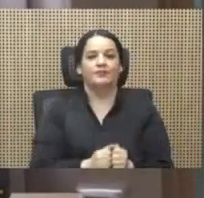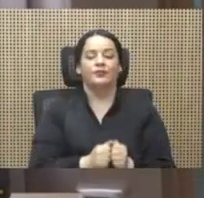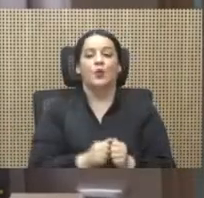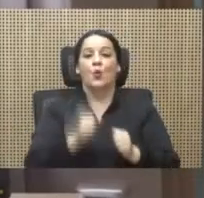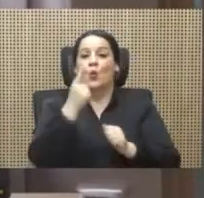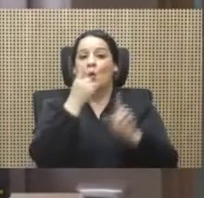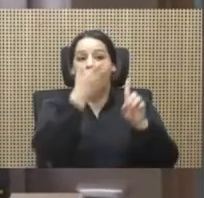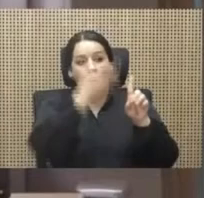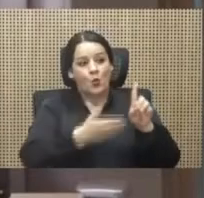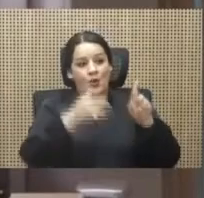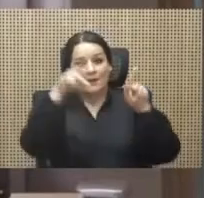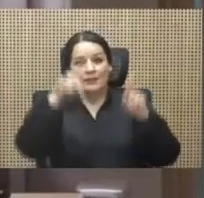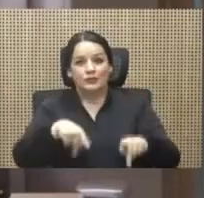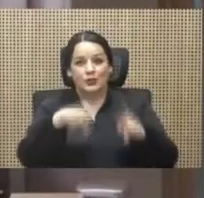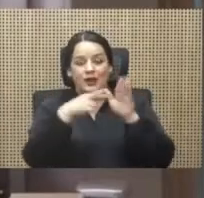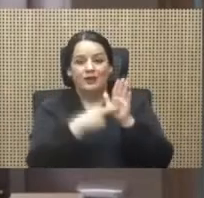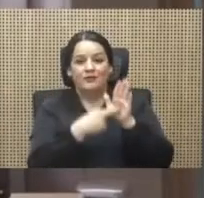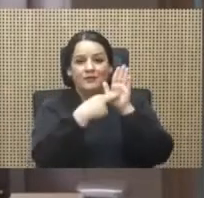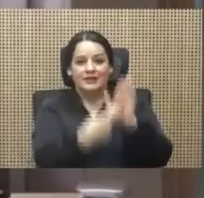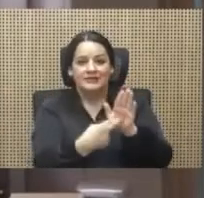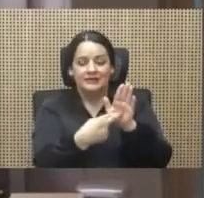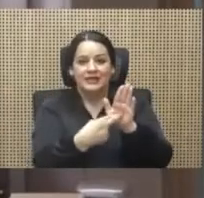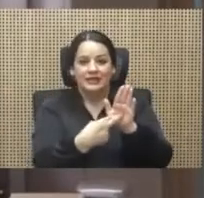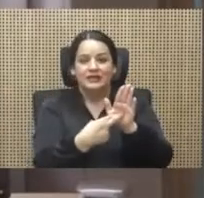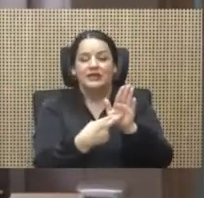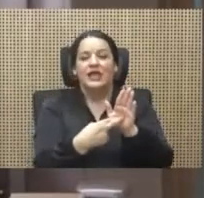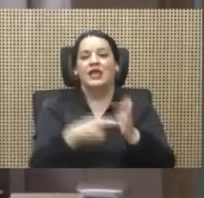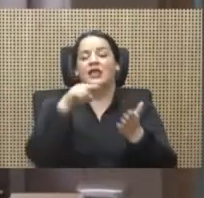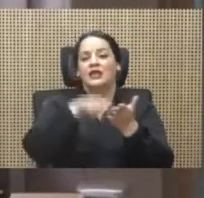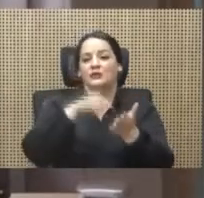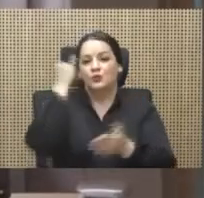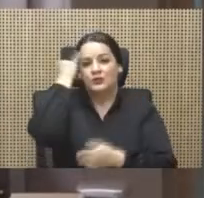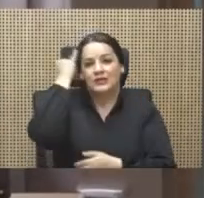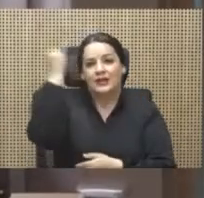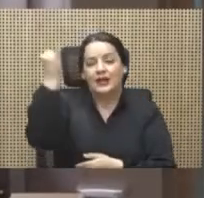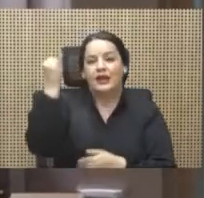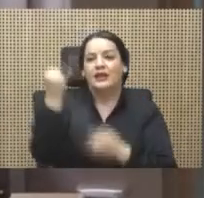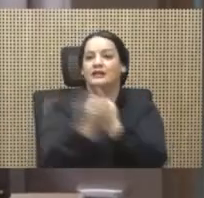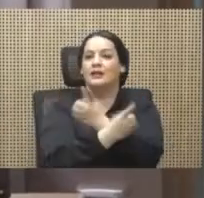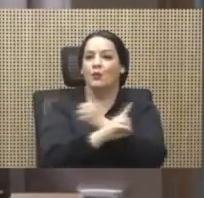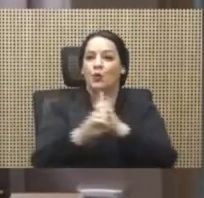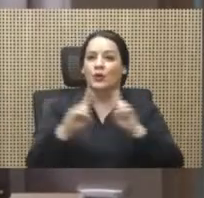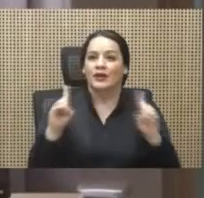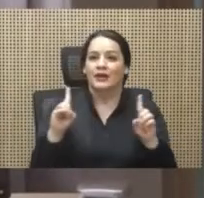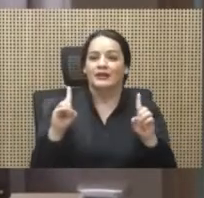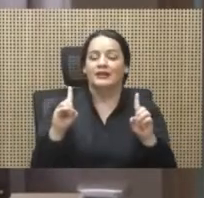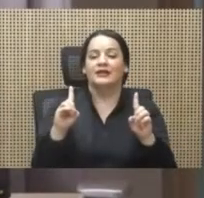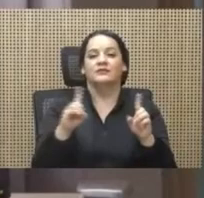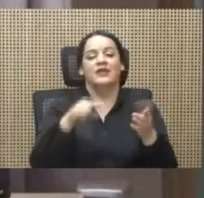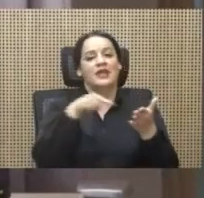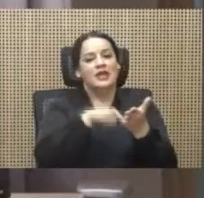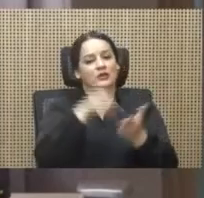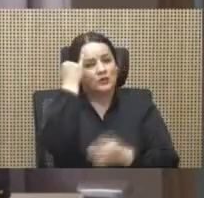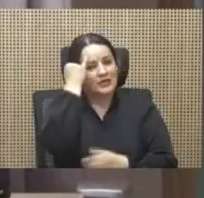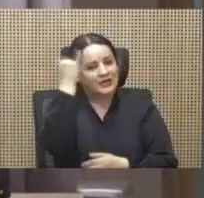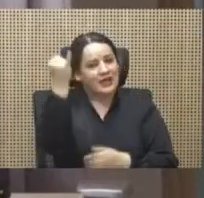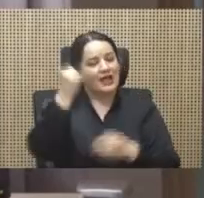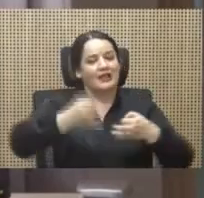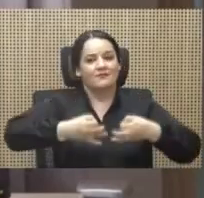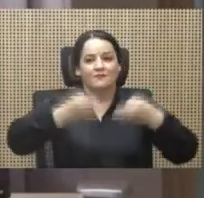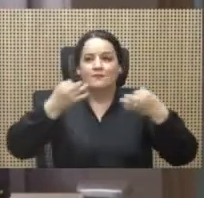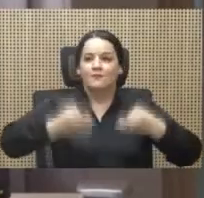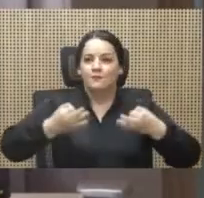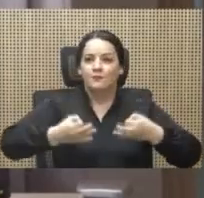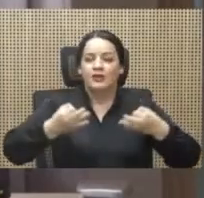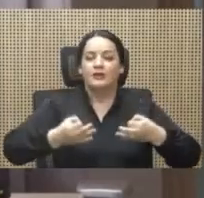precisamente esos ideales democráticos esos ideales firmes que piensan sobre